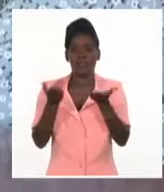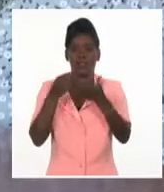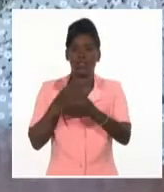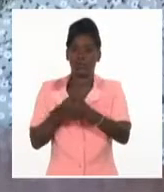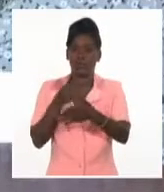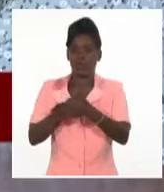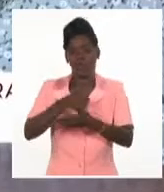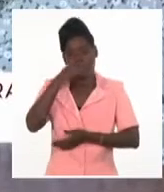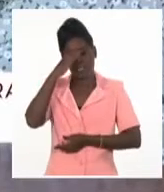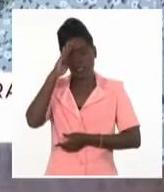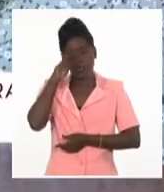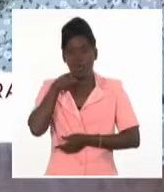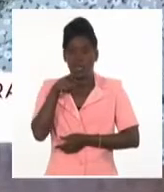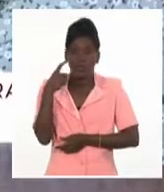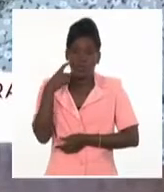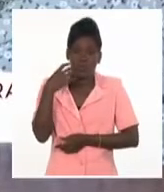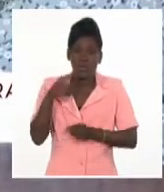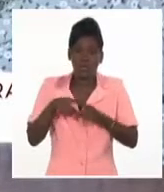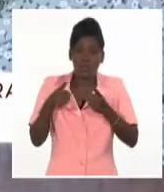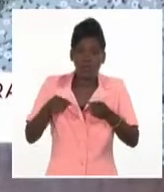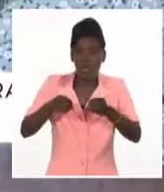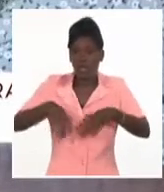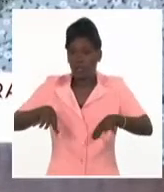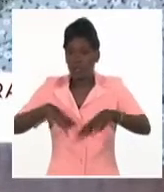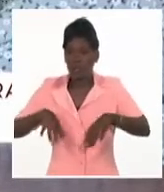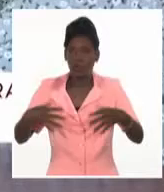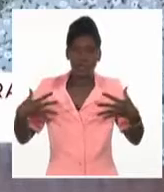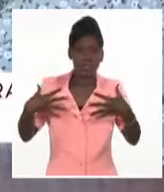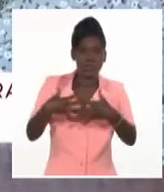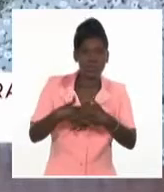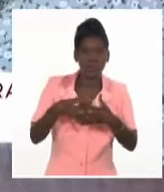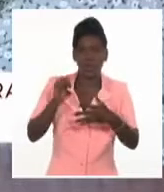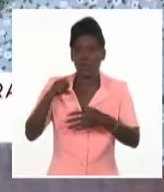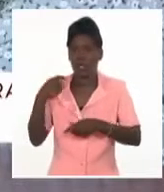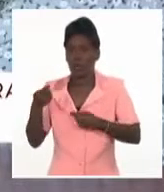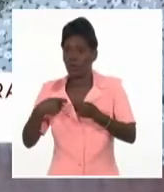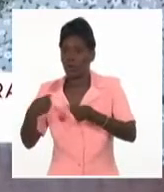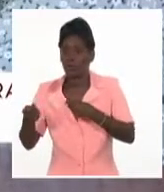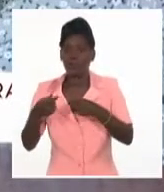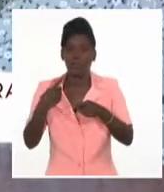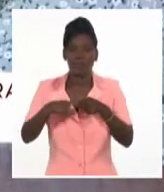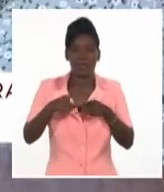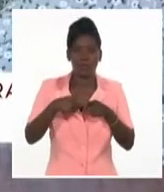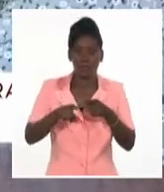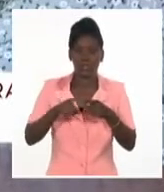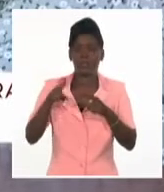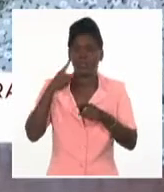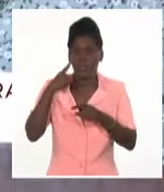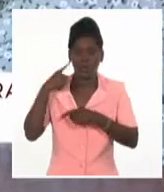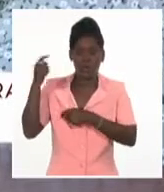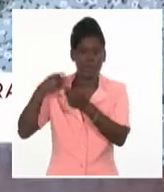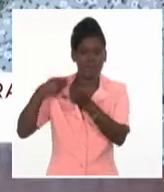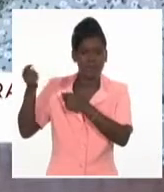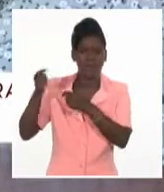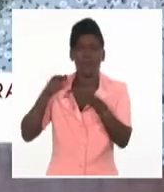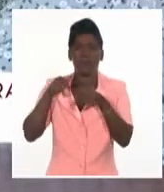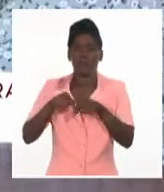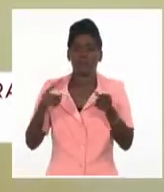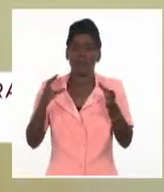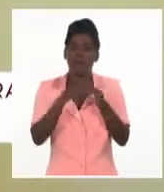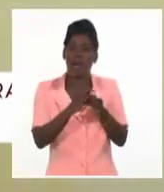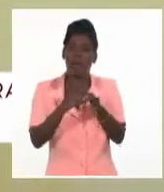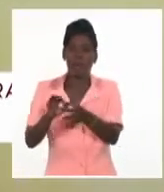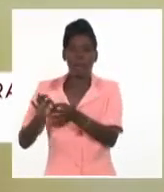digamos, después cuando estamos viendo la relación económica, estamos viendo el tema de las inversiones, por ejemplo, estamos viendo el tema del retorno, el tema de la